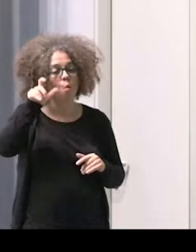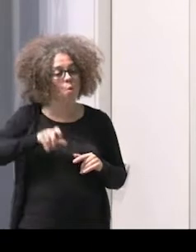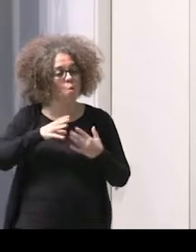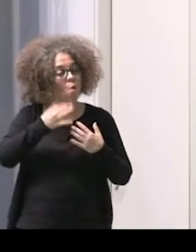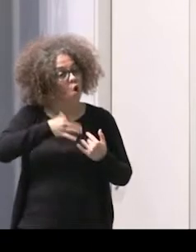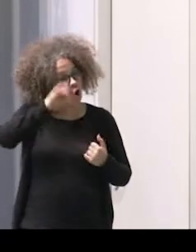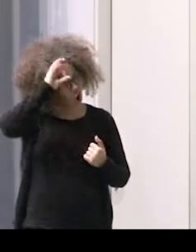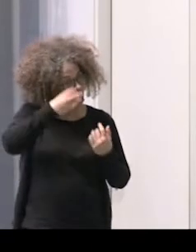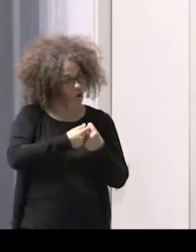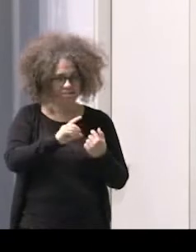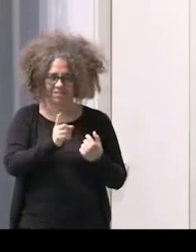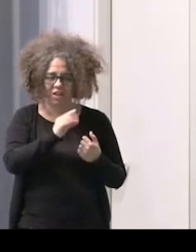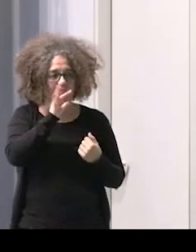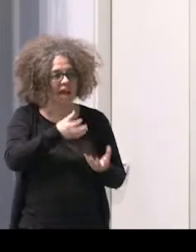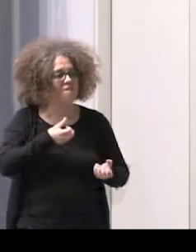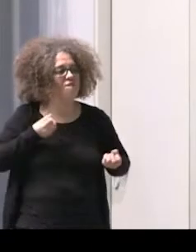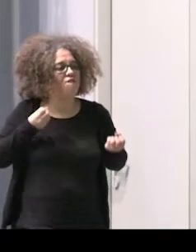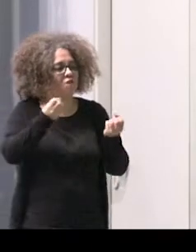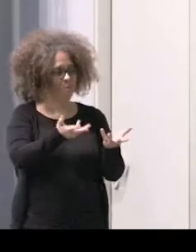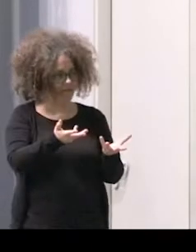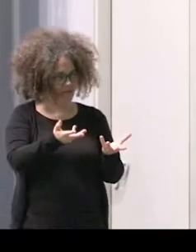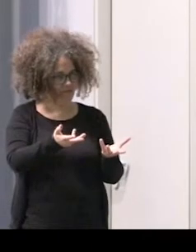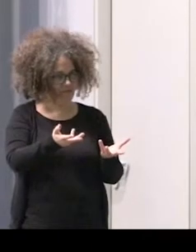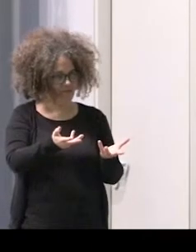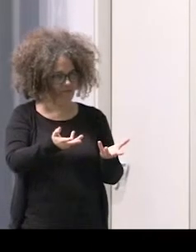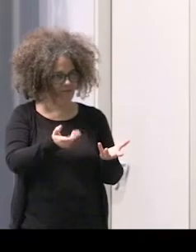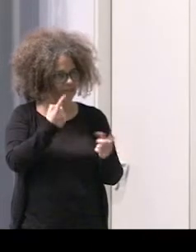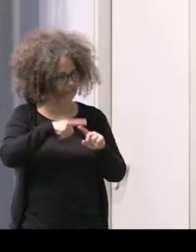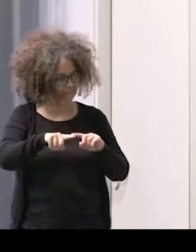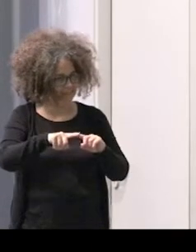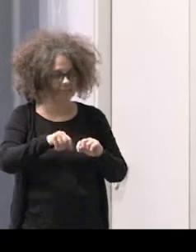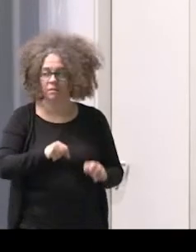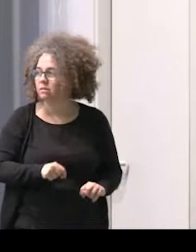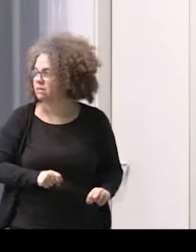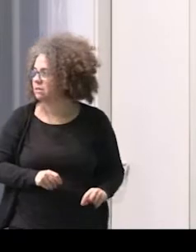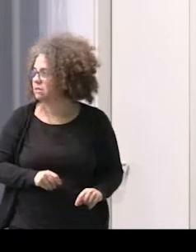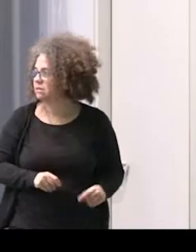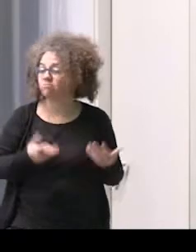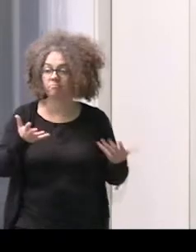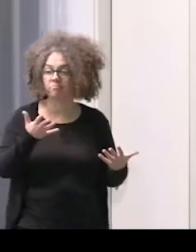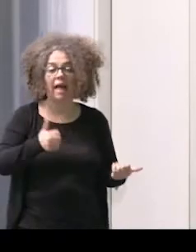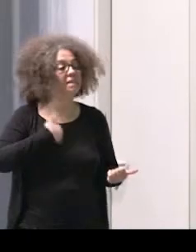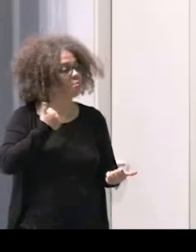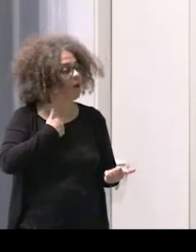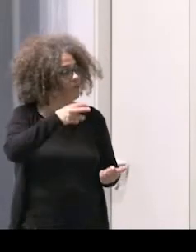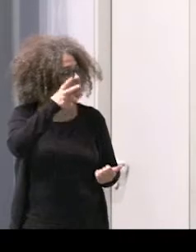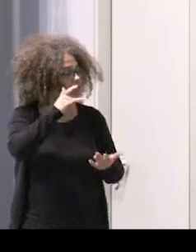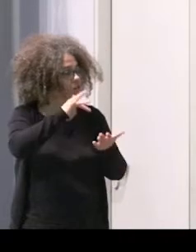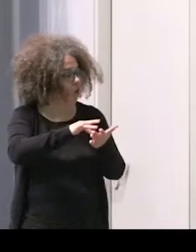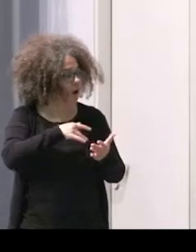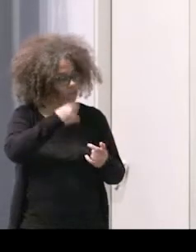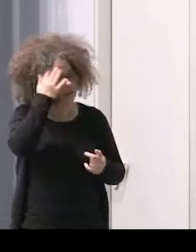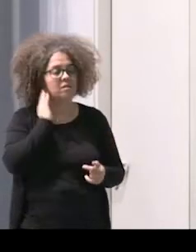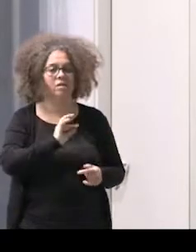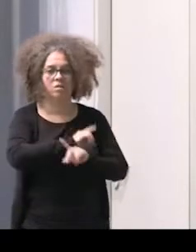persona con un implante, sino de la información que recibe la persona del implante. Es decir, algunos ya han oído simulaciones de este tipo, otros no. Los que no lo hayan